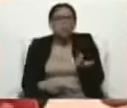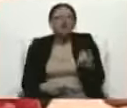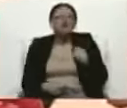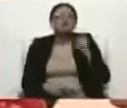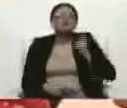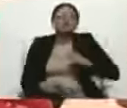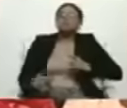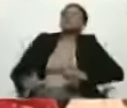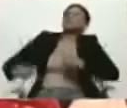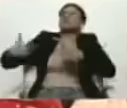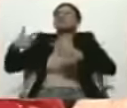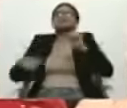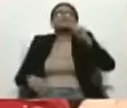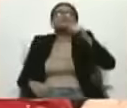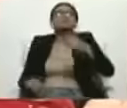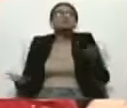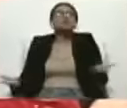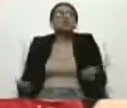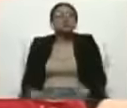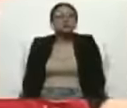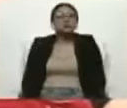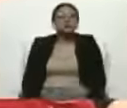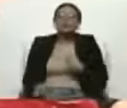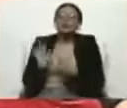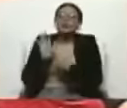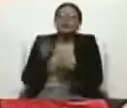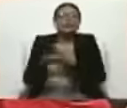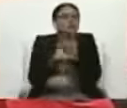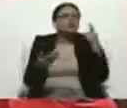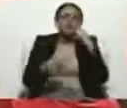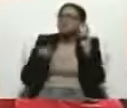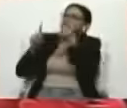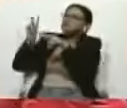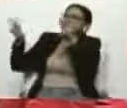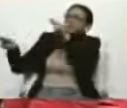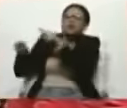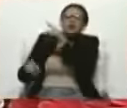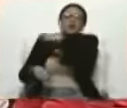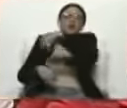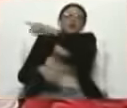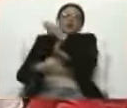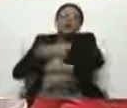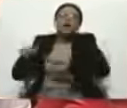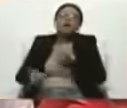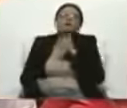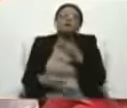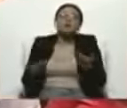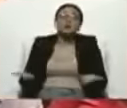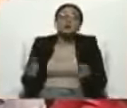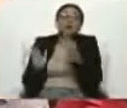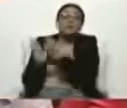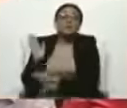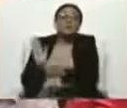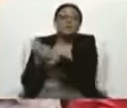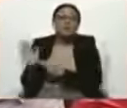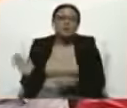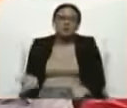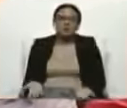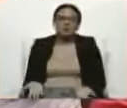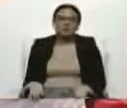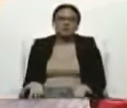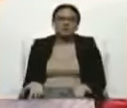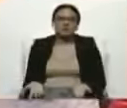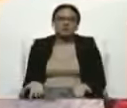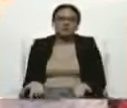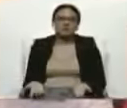Y son bienvenidos a su tierra, algunos venezolanos. Otros dicen, no, yo voy, pero si Diosdado no me nombra en el marzo, no te nombro, claro que te